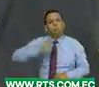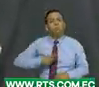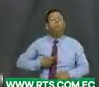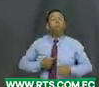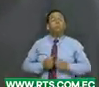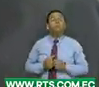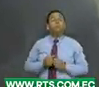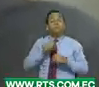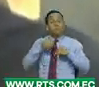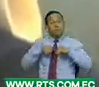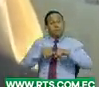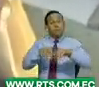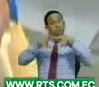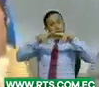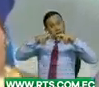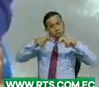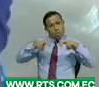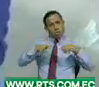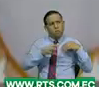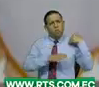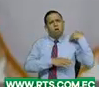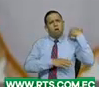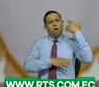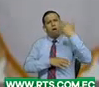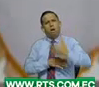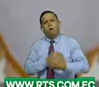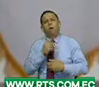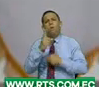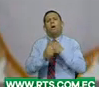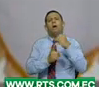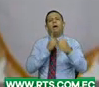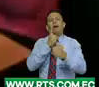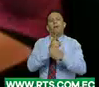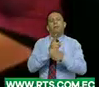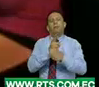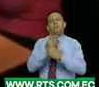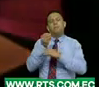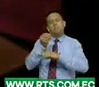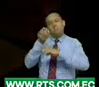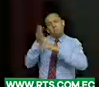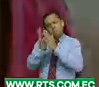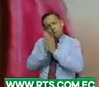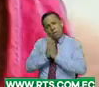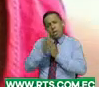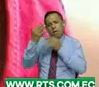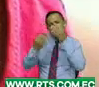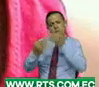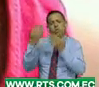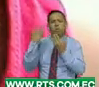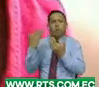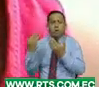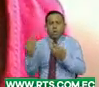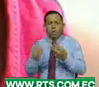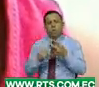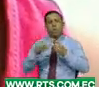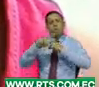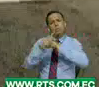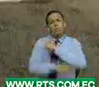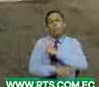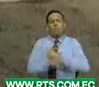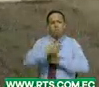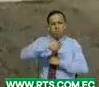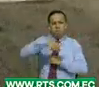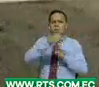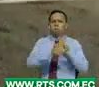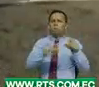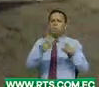este tema que ya lleva un año entre pedidos de juicios políticos sanciones y el clamor de quienes por derecho les corresponde un